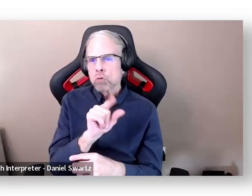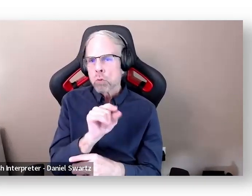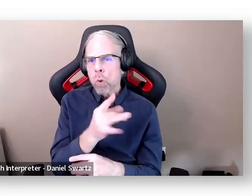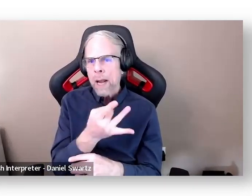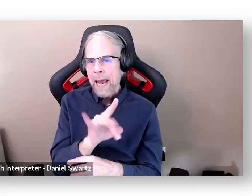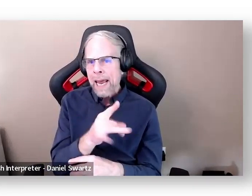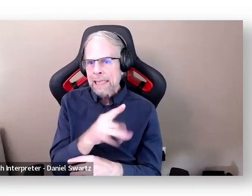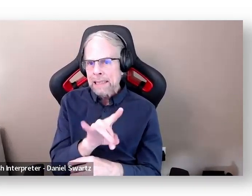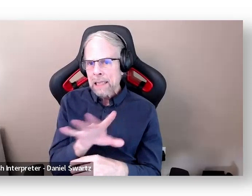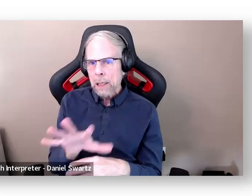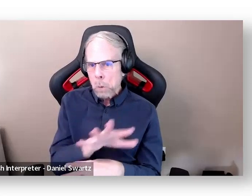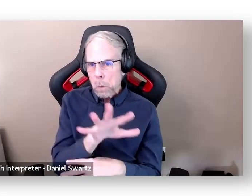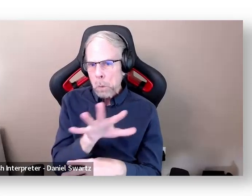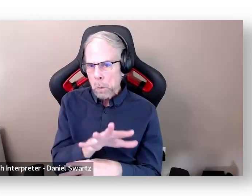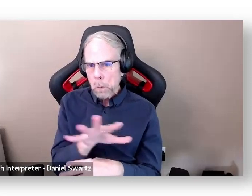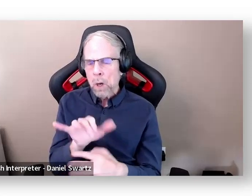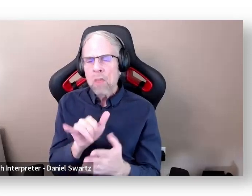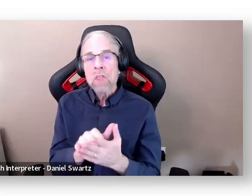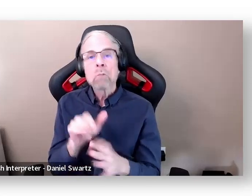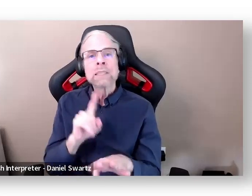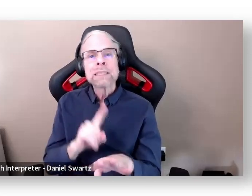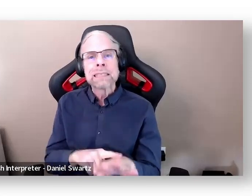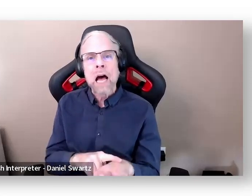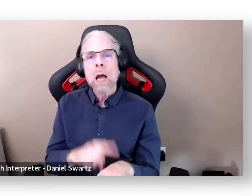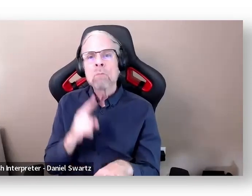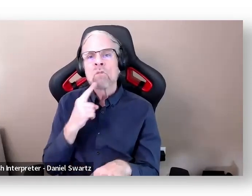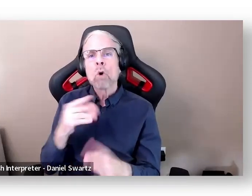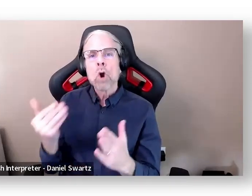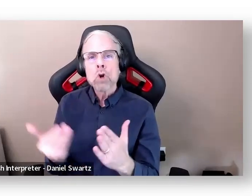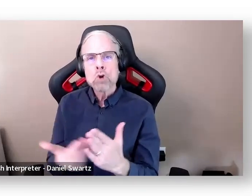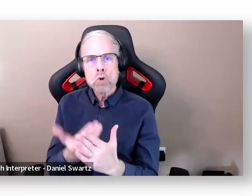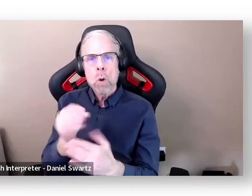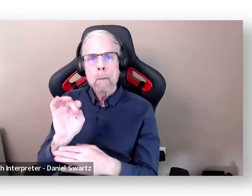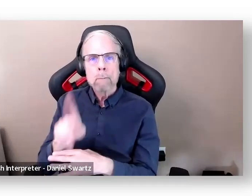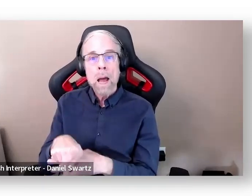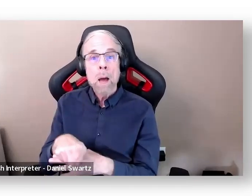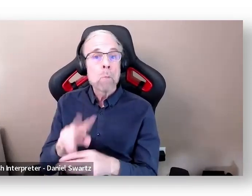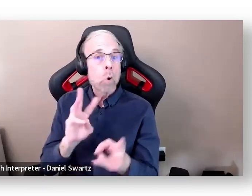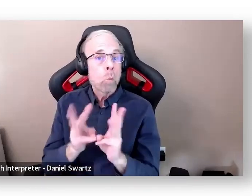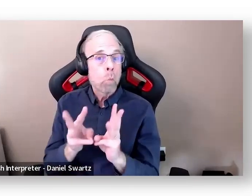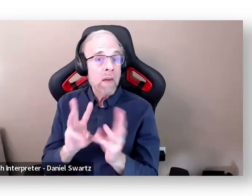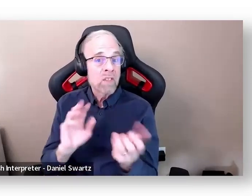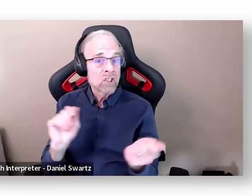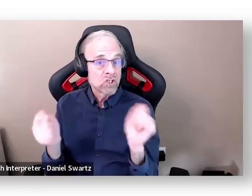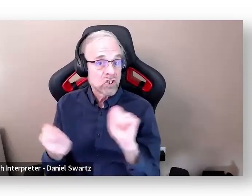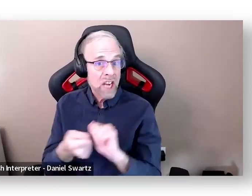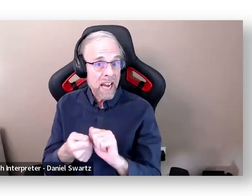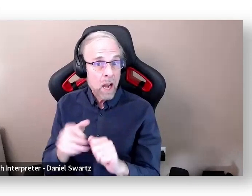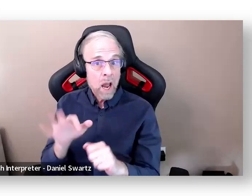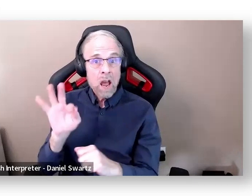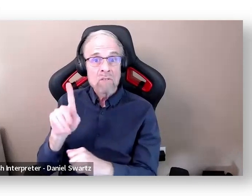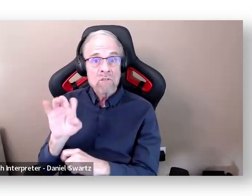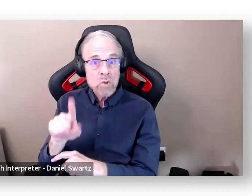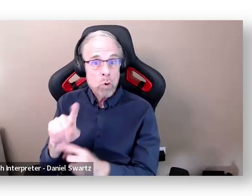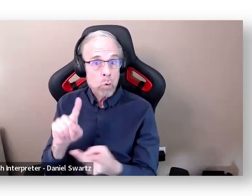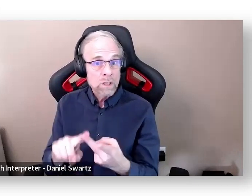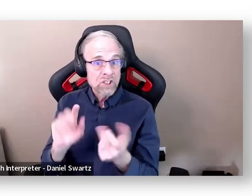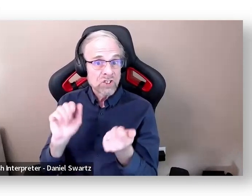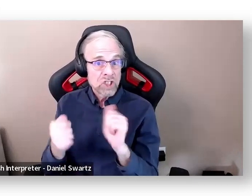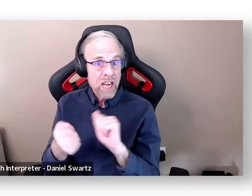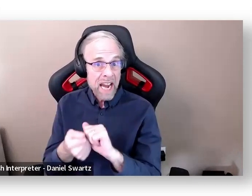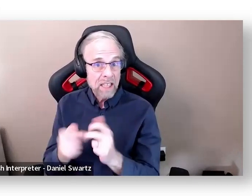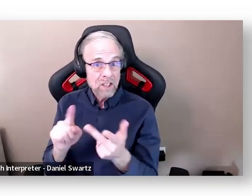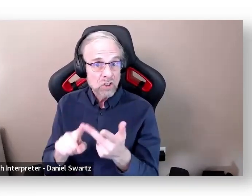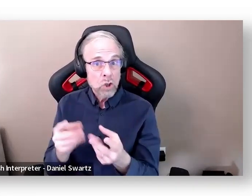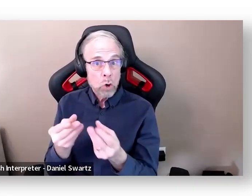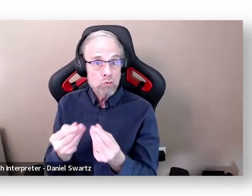Porque estos mapas comenzaron en 2018-2019. Entonces, era tiempo para actualizarlos. Ya cambió el clima. Los